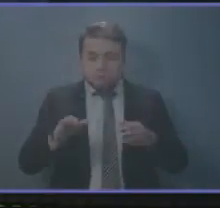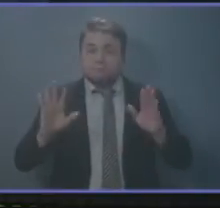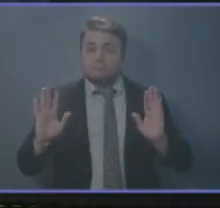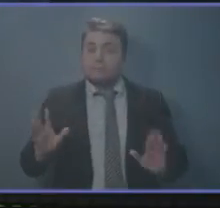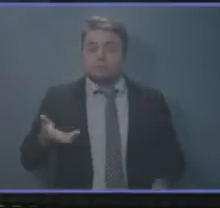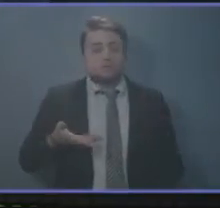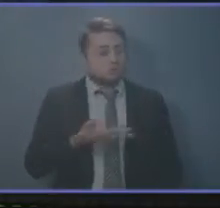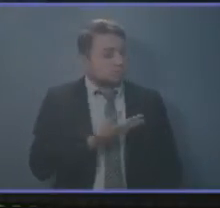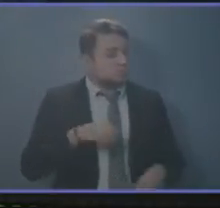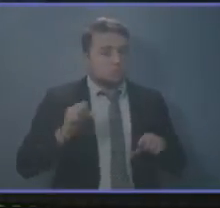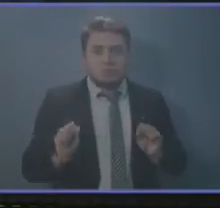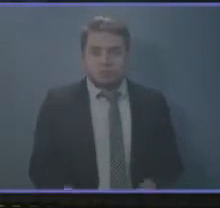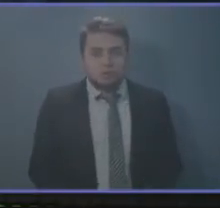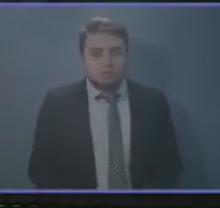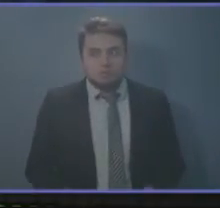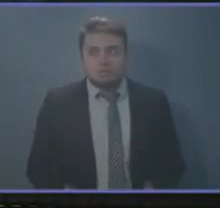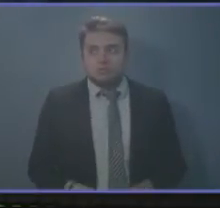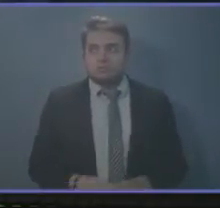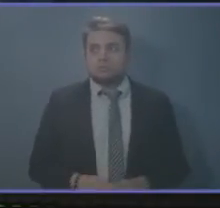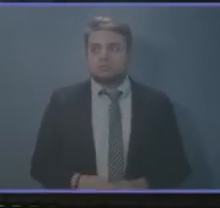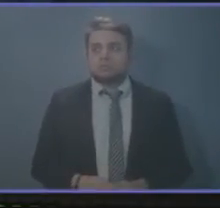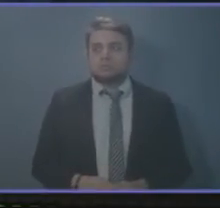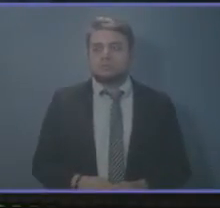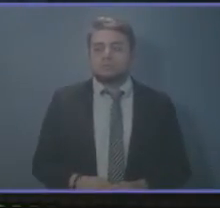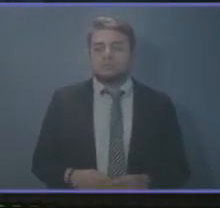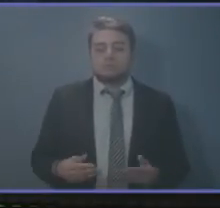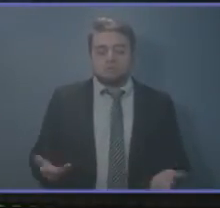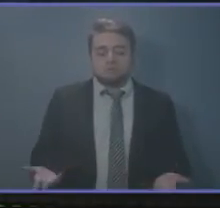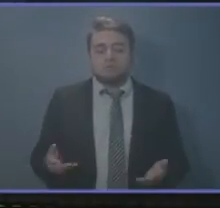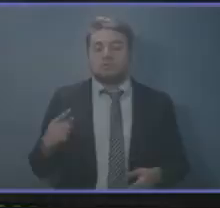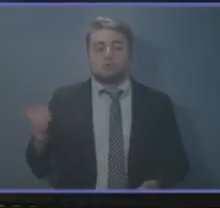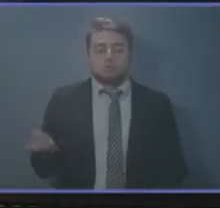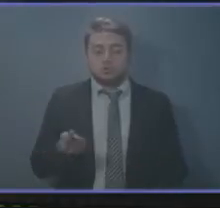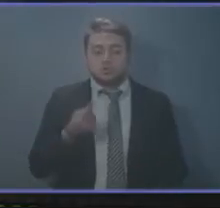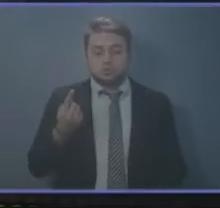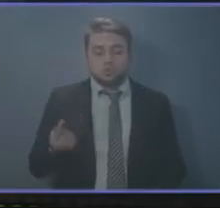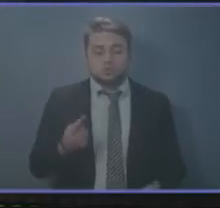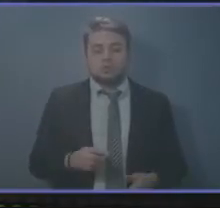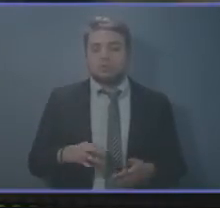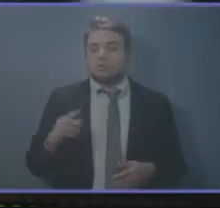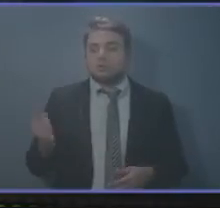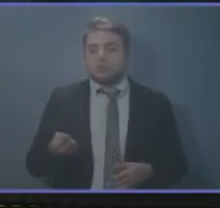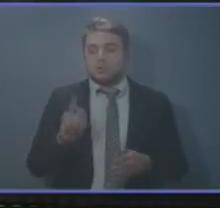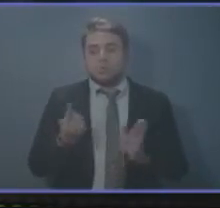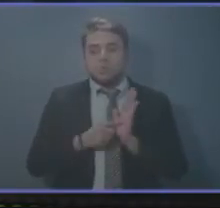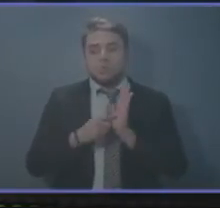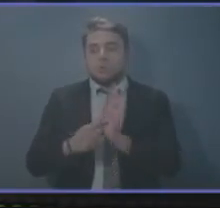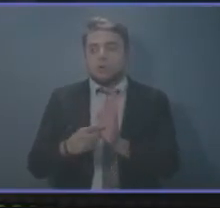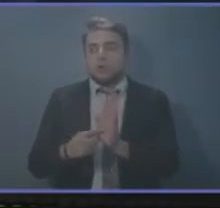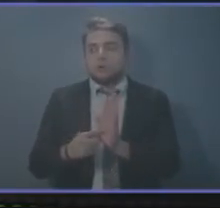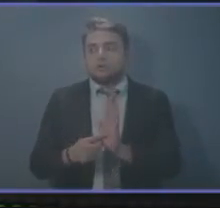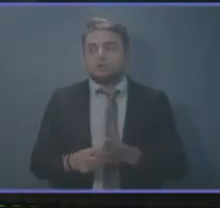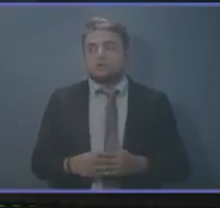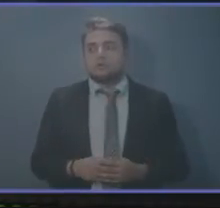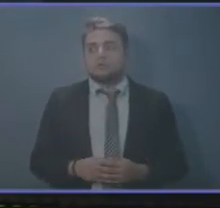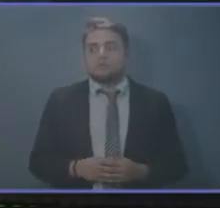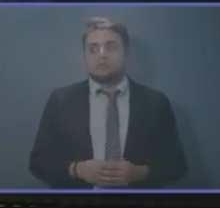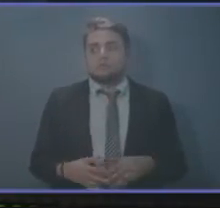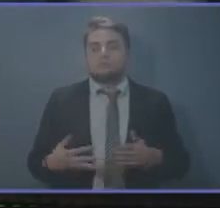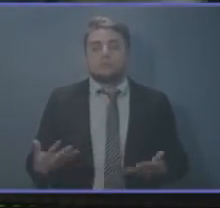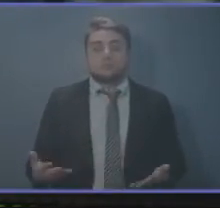podemos. Y eso nada más deja demostrado